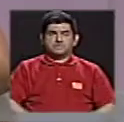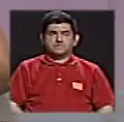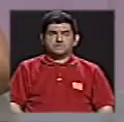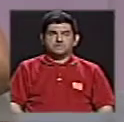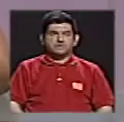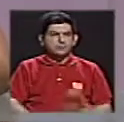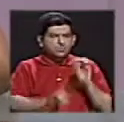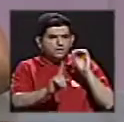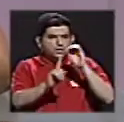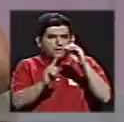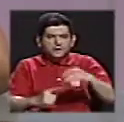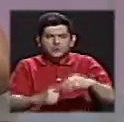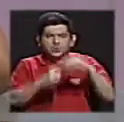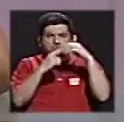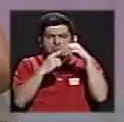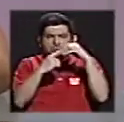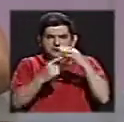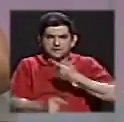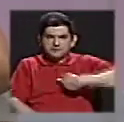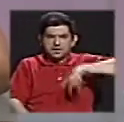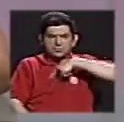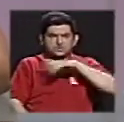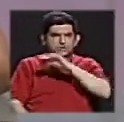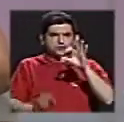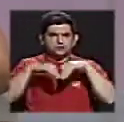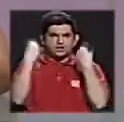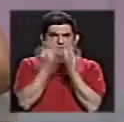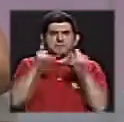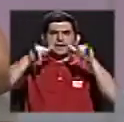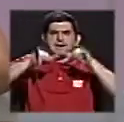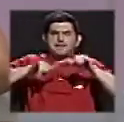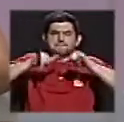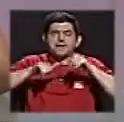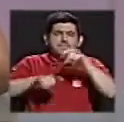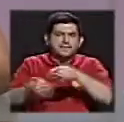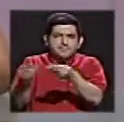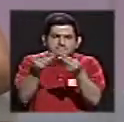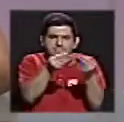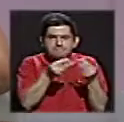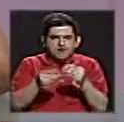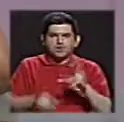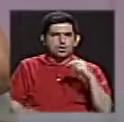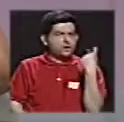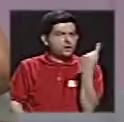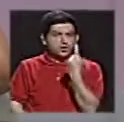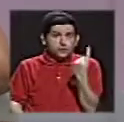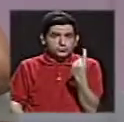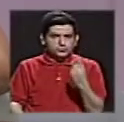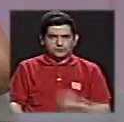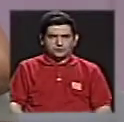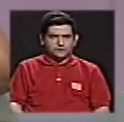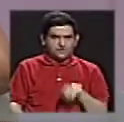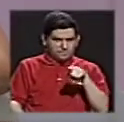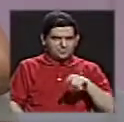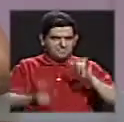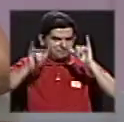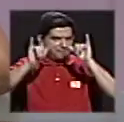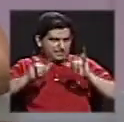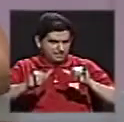el objetivo primordial nuestro y de nuestra familia ha sido conservar la tierra, y no solo conservar la tierra,